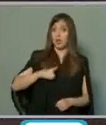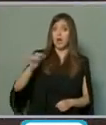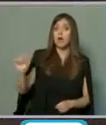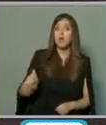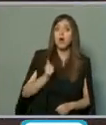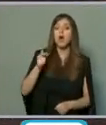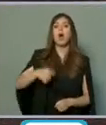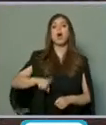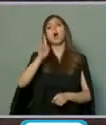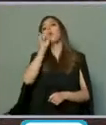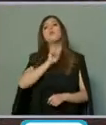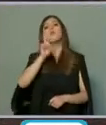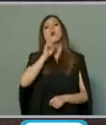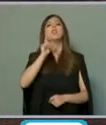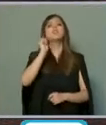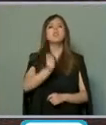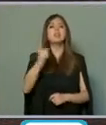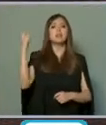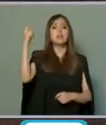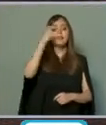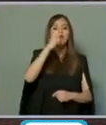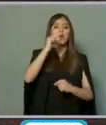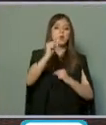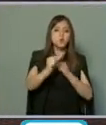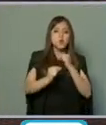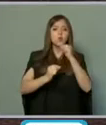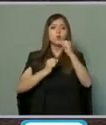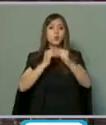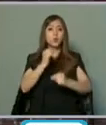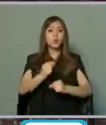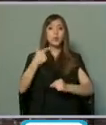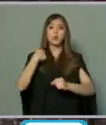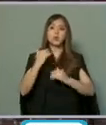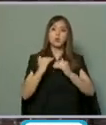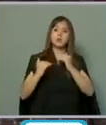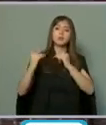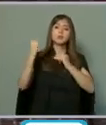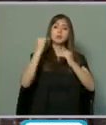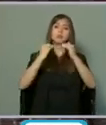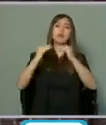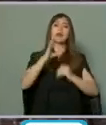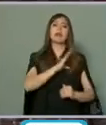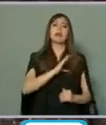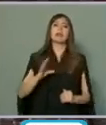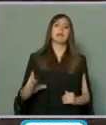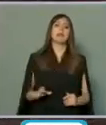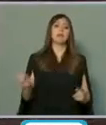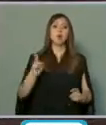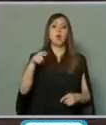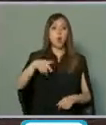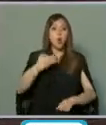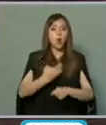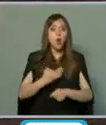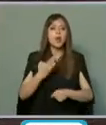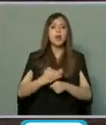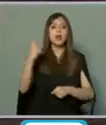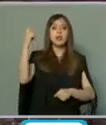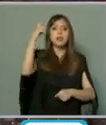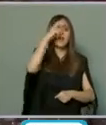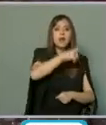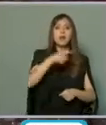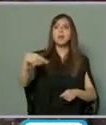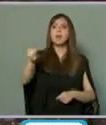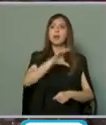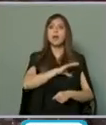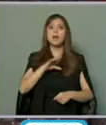venido costando trabajo subir, no solo como candidatas, hay que decirlo. Tenemos un proceso electoral sangriento, difícil, donde hay asesinatos que nos